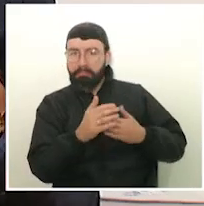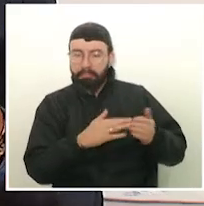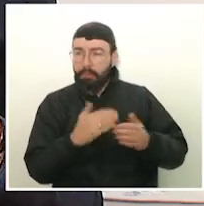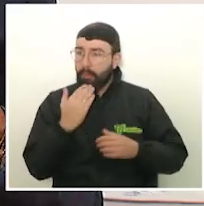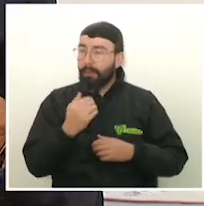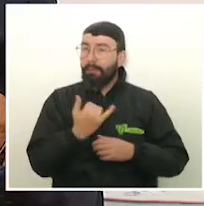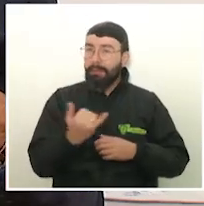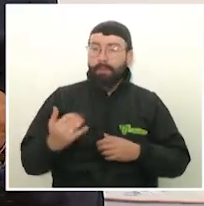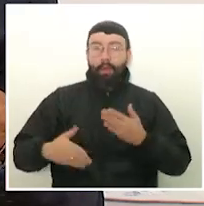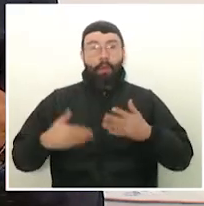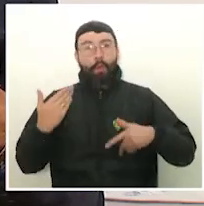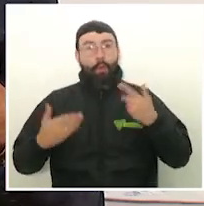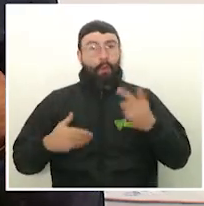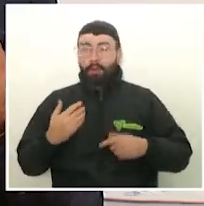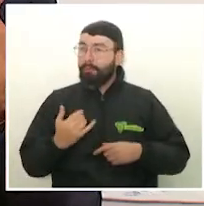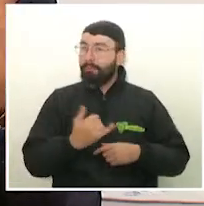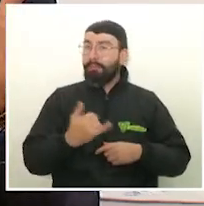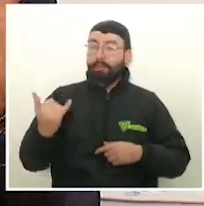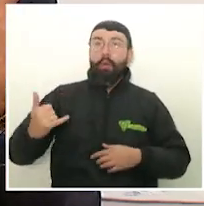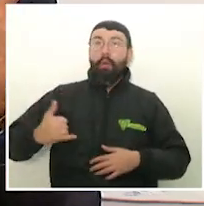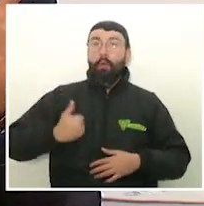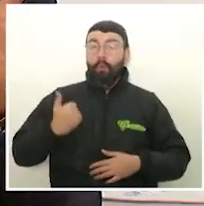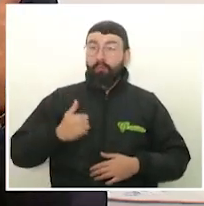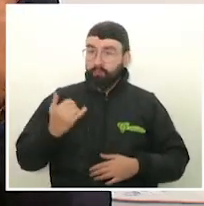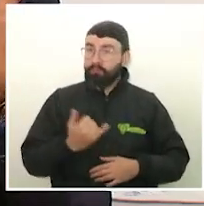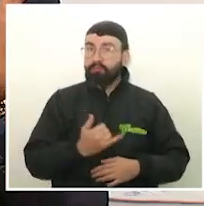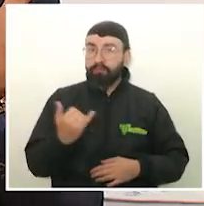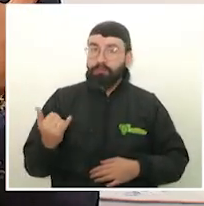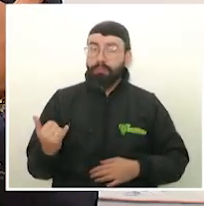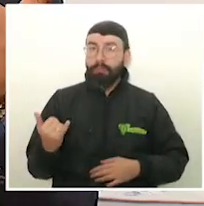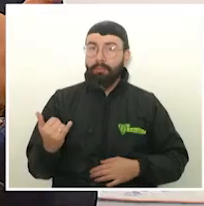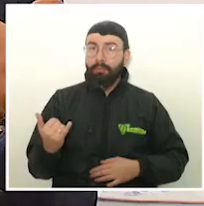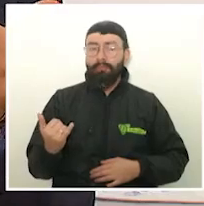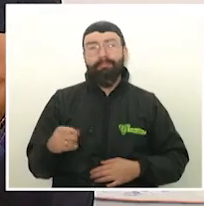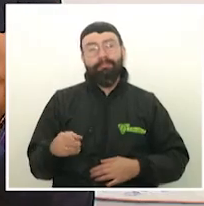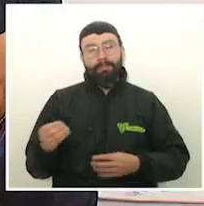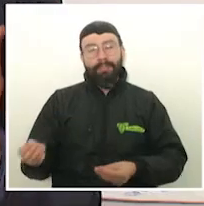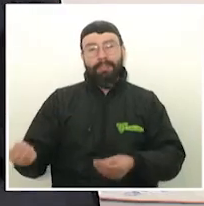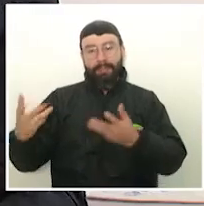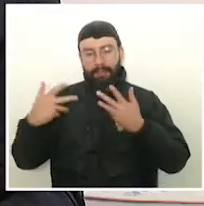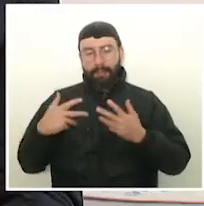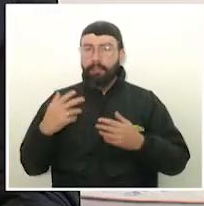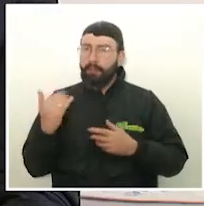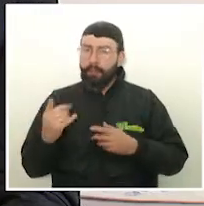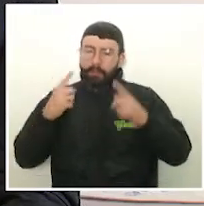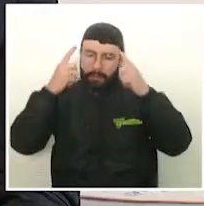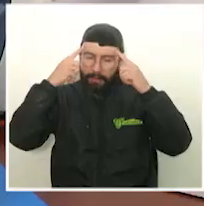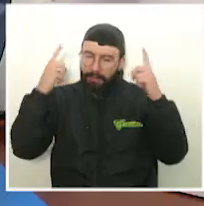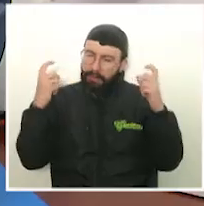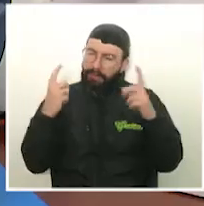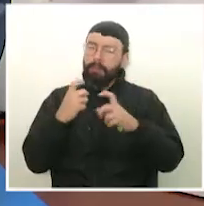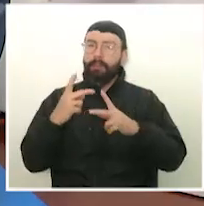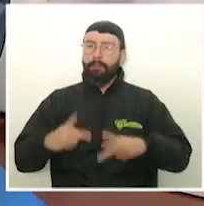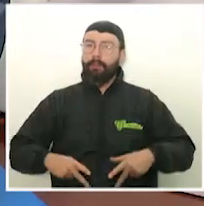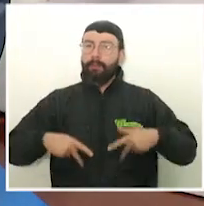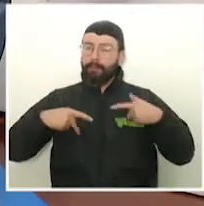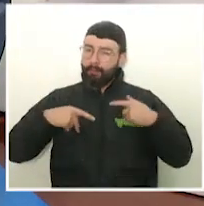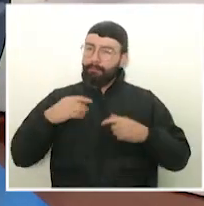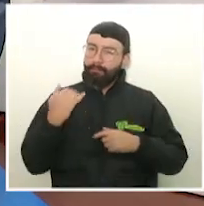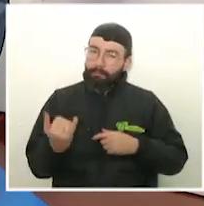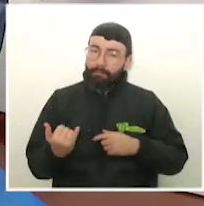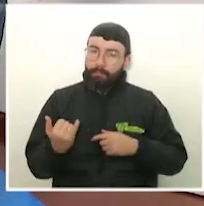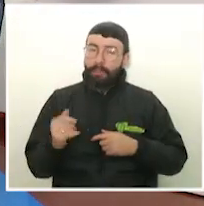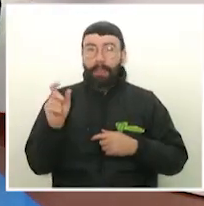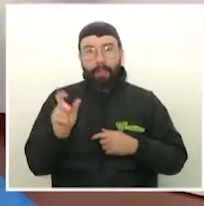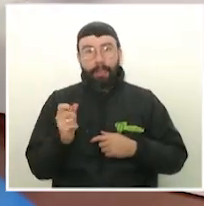vez más jóvenes están dándonos esa reflexión de vida. Que él